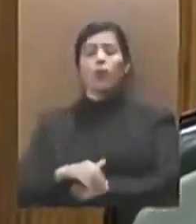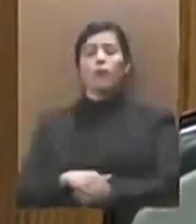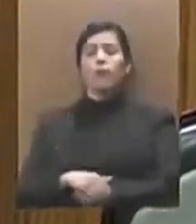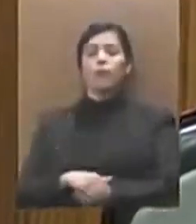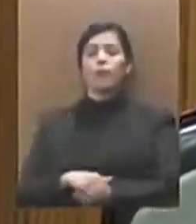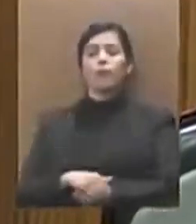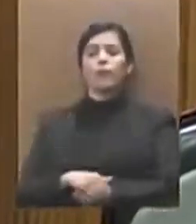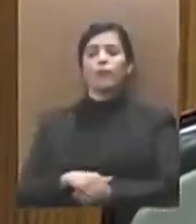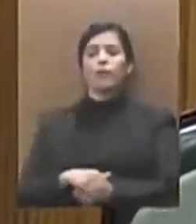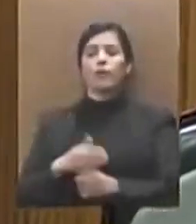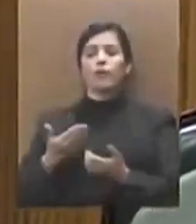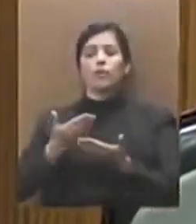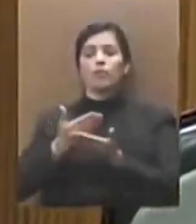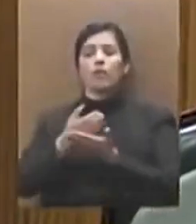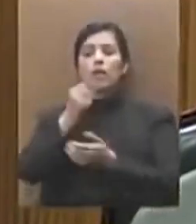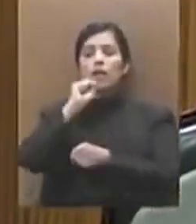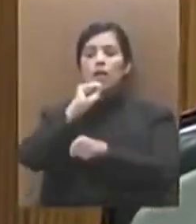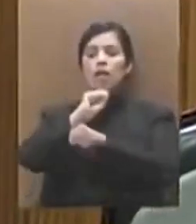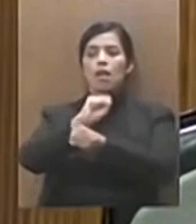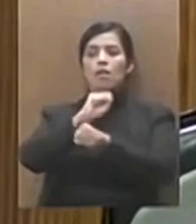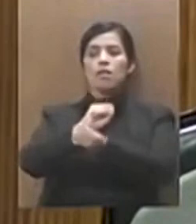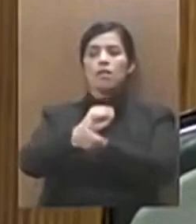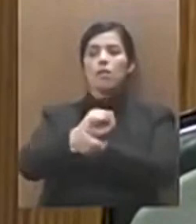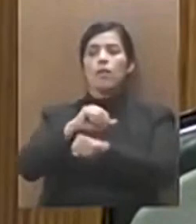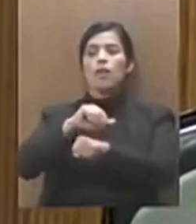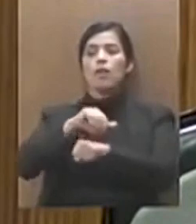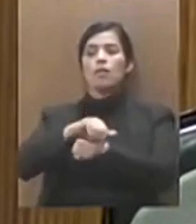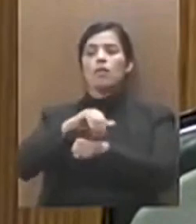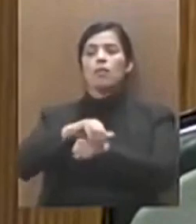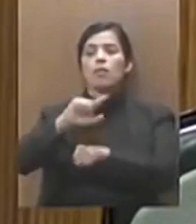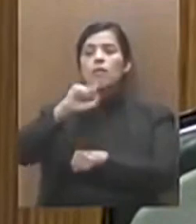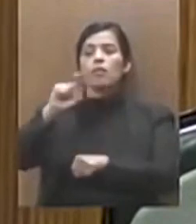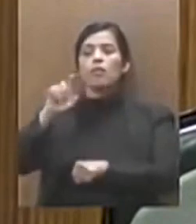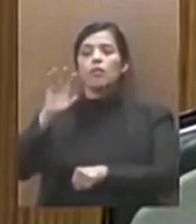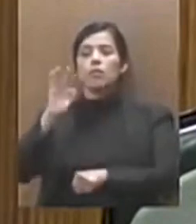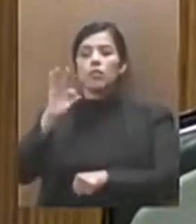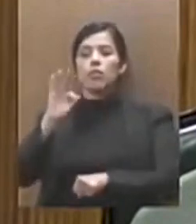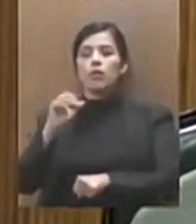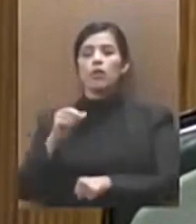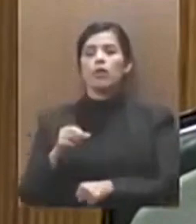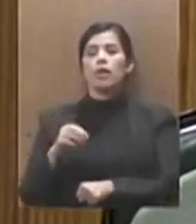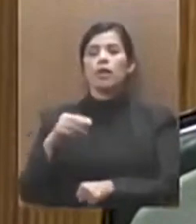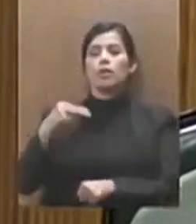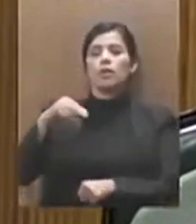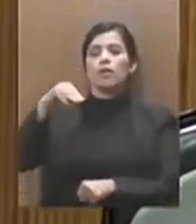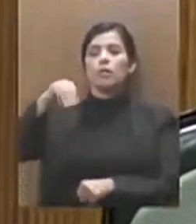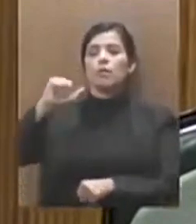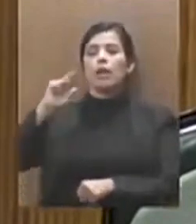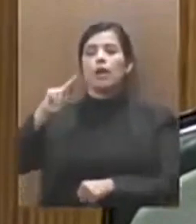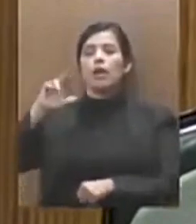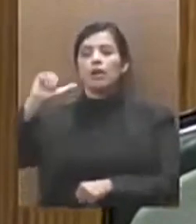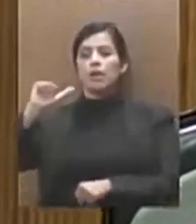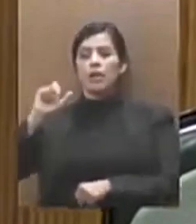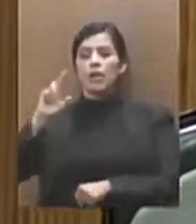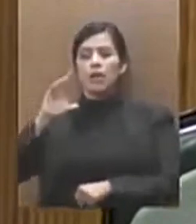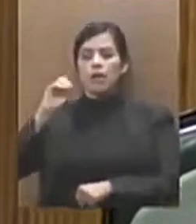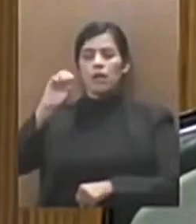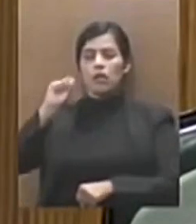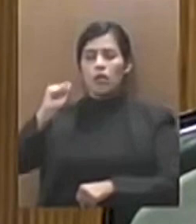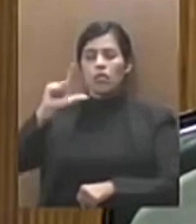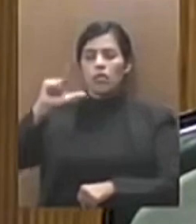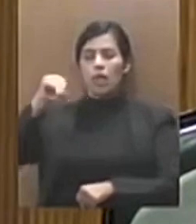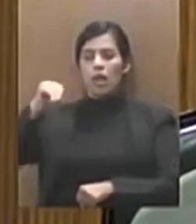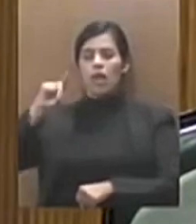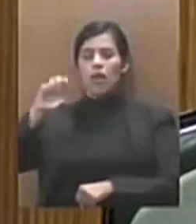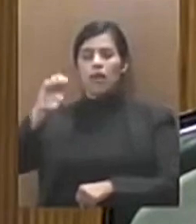tiene que ver con la secundaria número 140 María Luisa Ross Landa ubicada en el municipio de generales cover para que